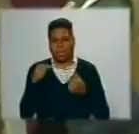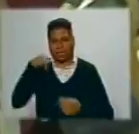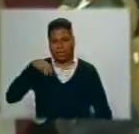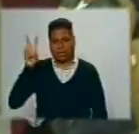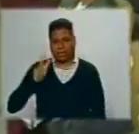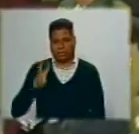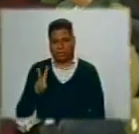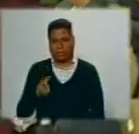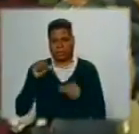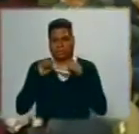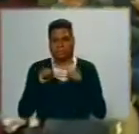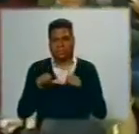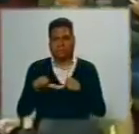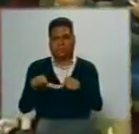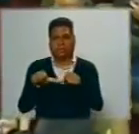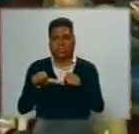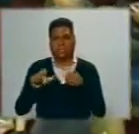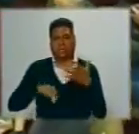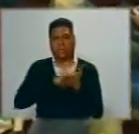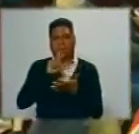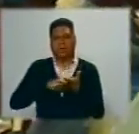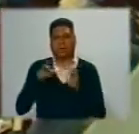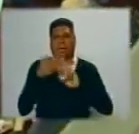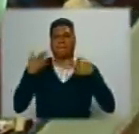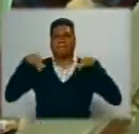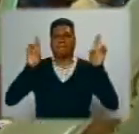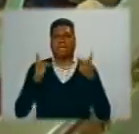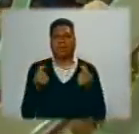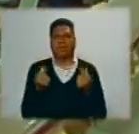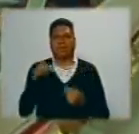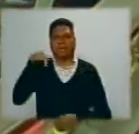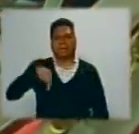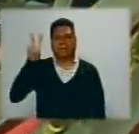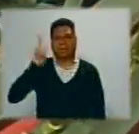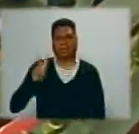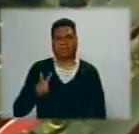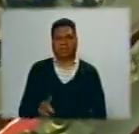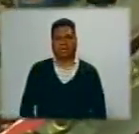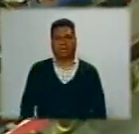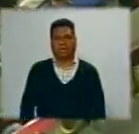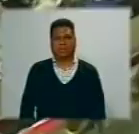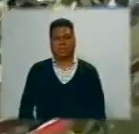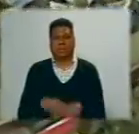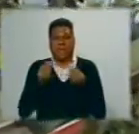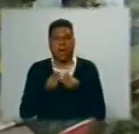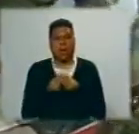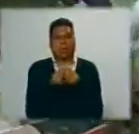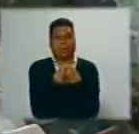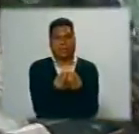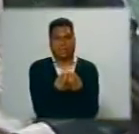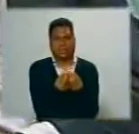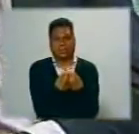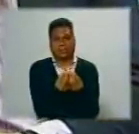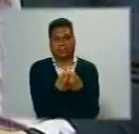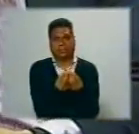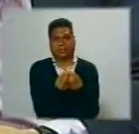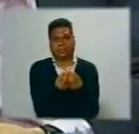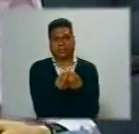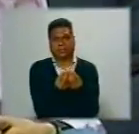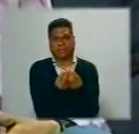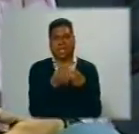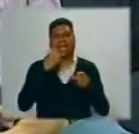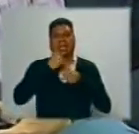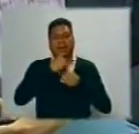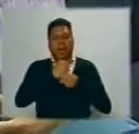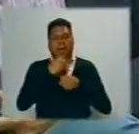para establecer la paz económica en Venezuela, para acompañar la labor que